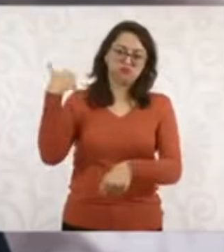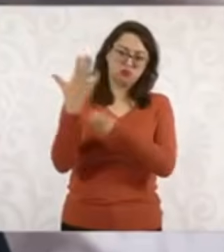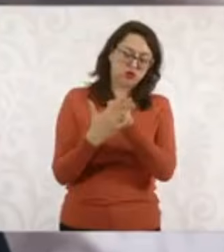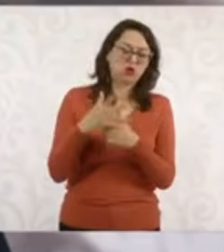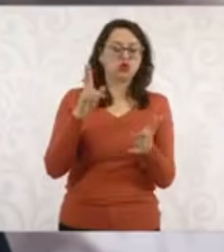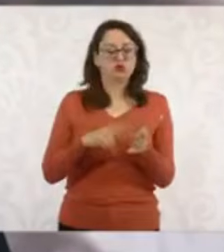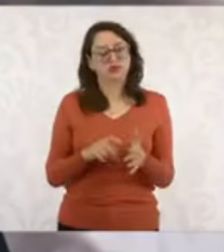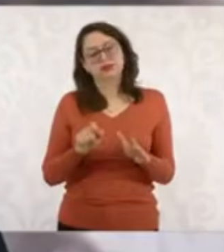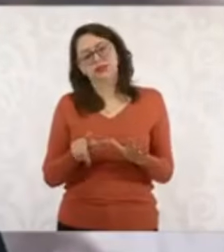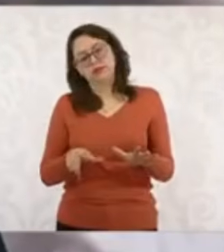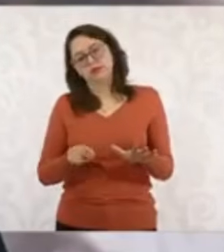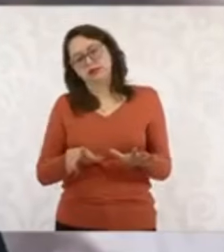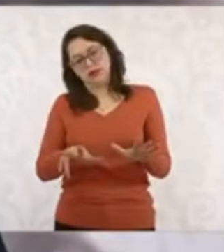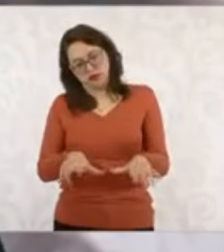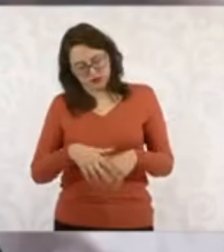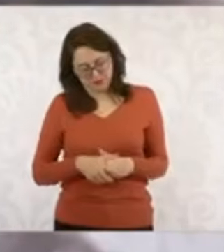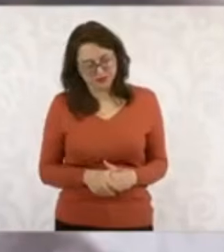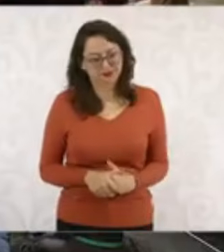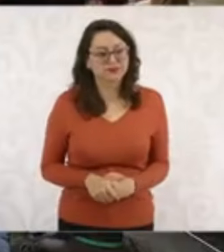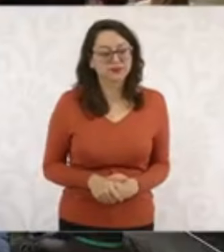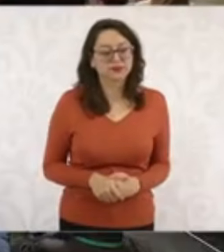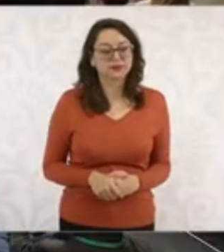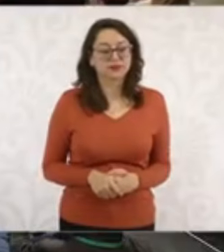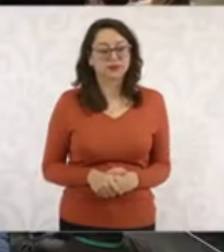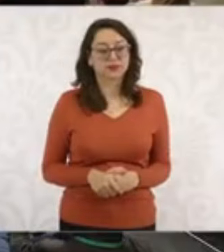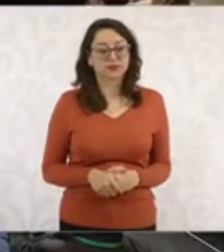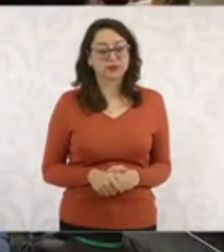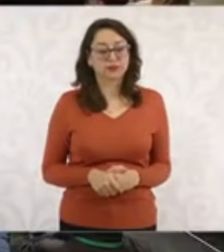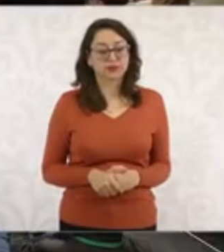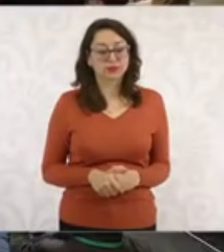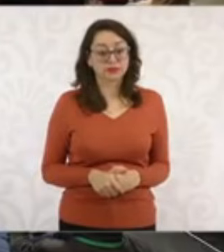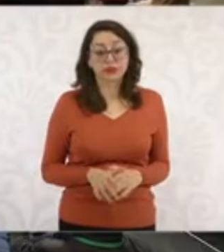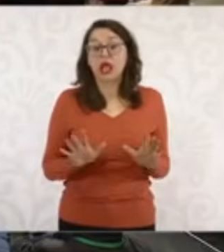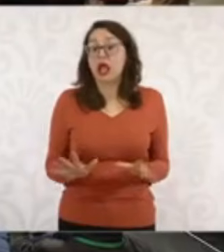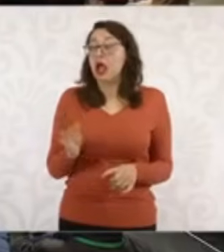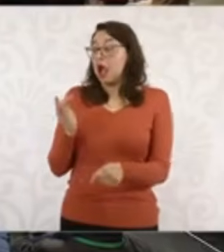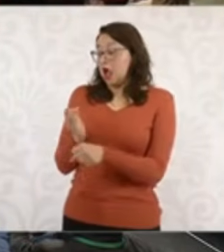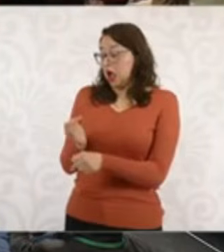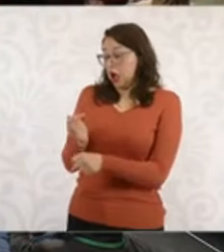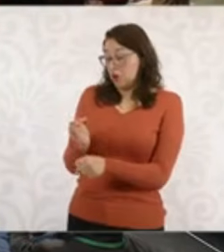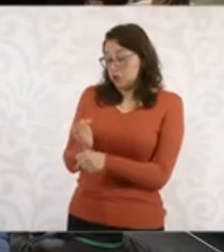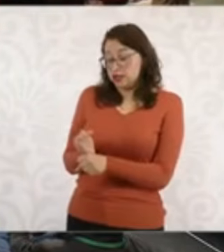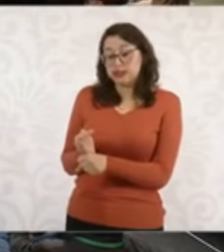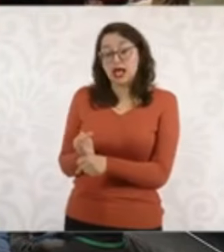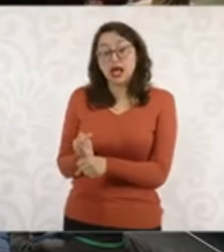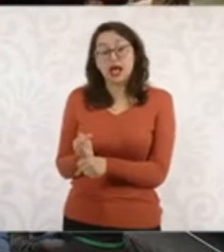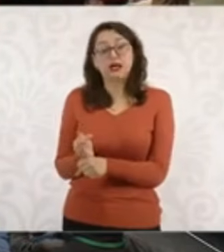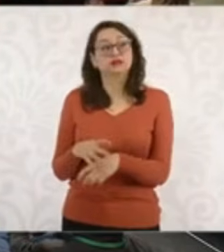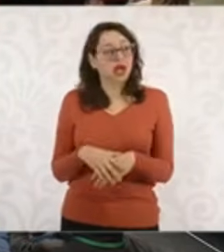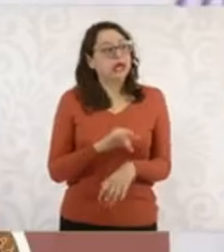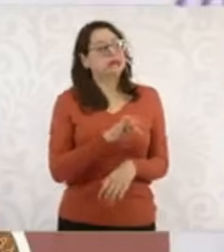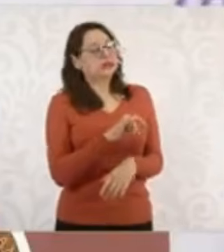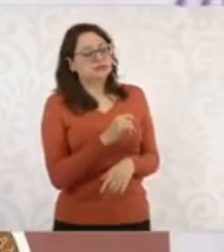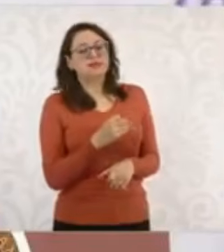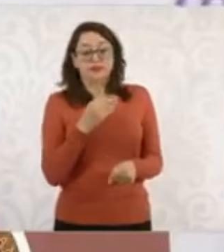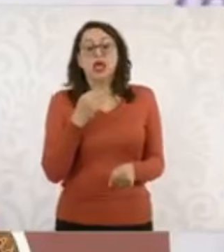que va a requerir el país en el 2027 y en el 2028. Pero cuéntame ahorita, Ahorita tenemos también los